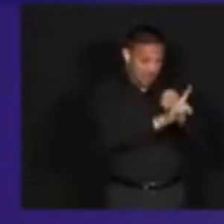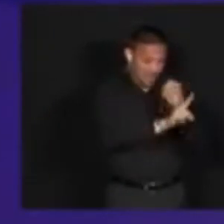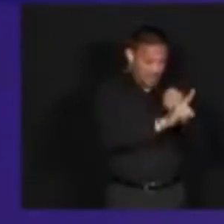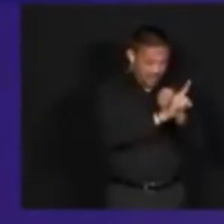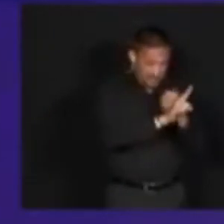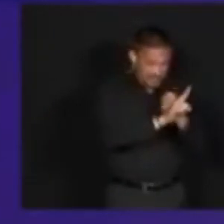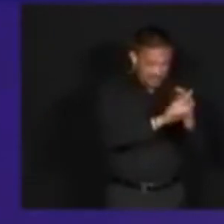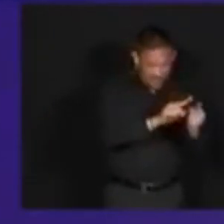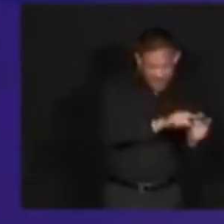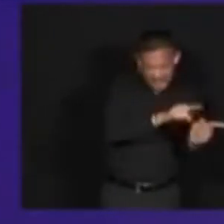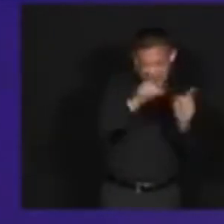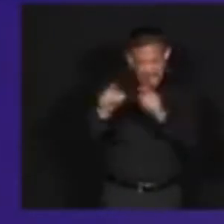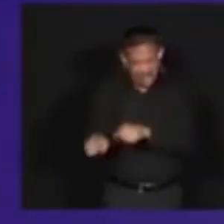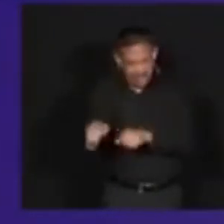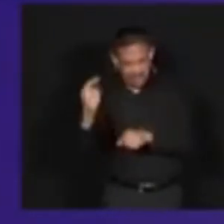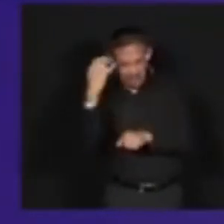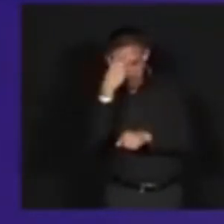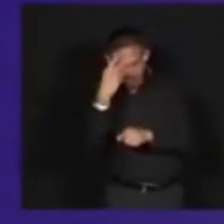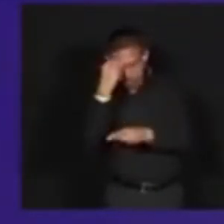problematización-concientización.